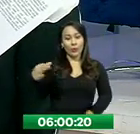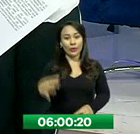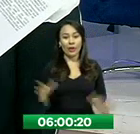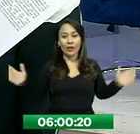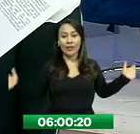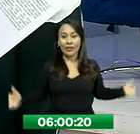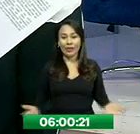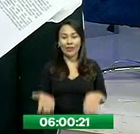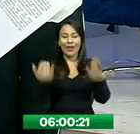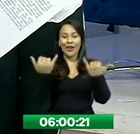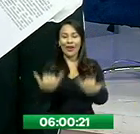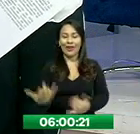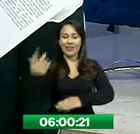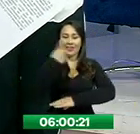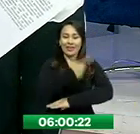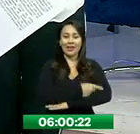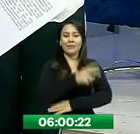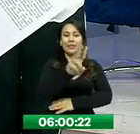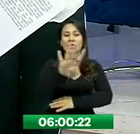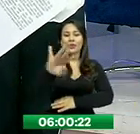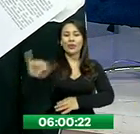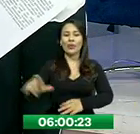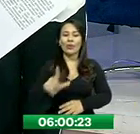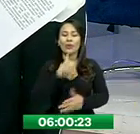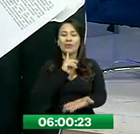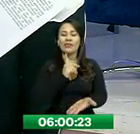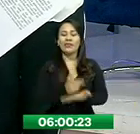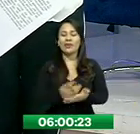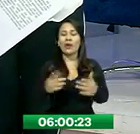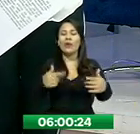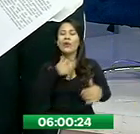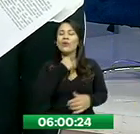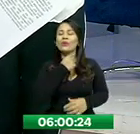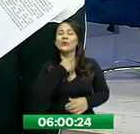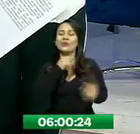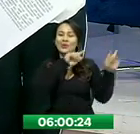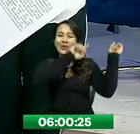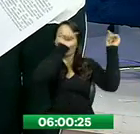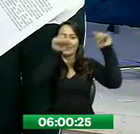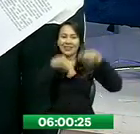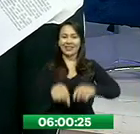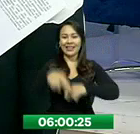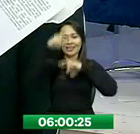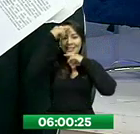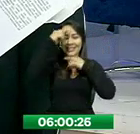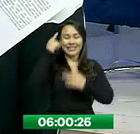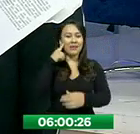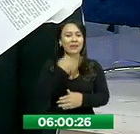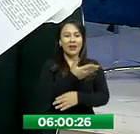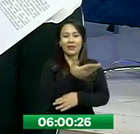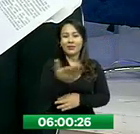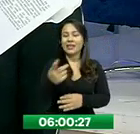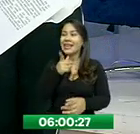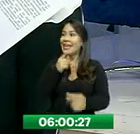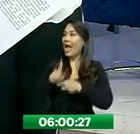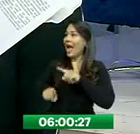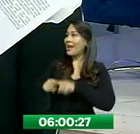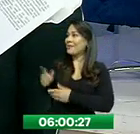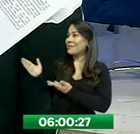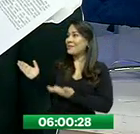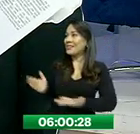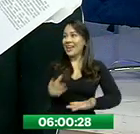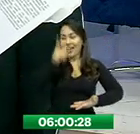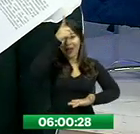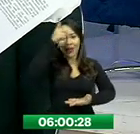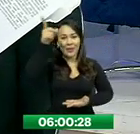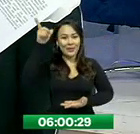afrontar el día de hoy. Y es un verdadero gusto, un privilegio, un honor poder estar compartiendo con mi compañera y amiga